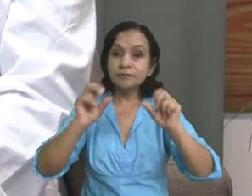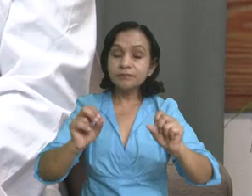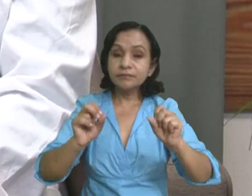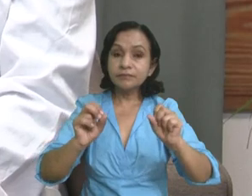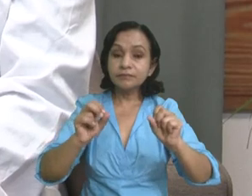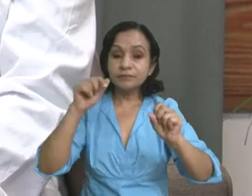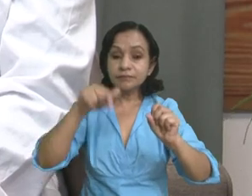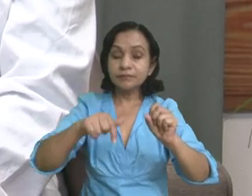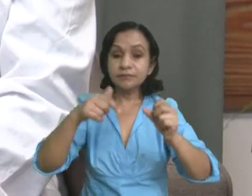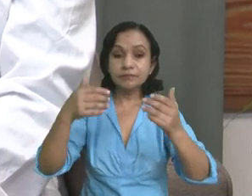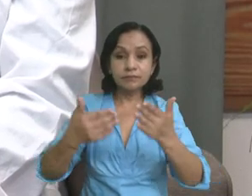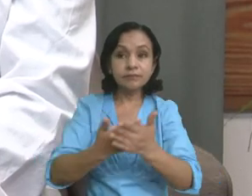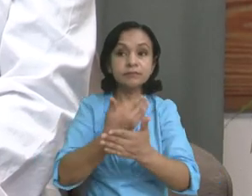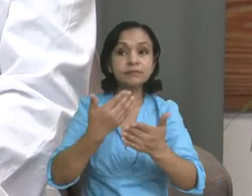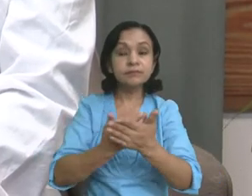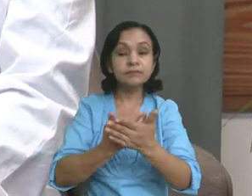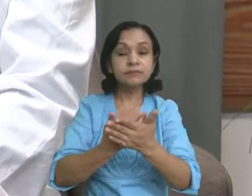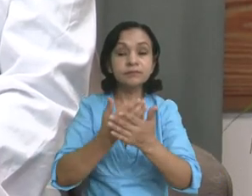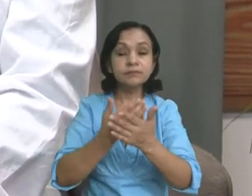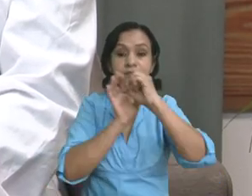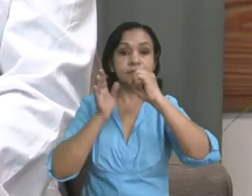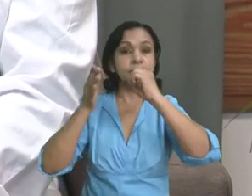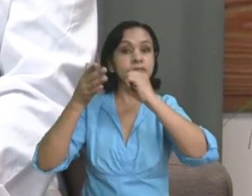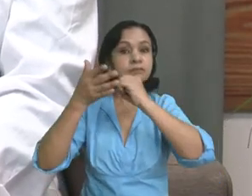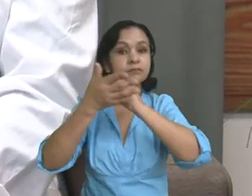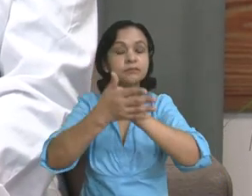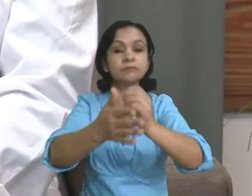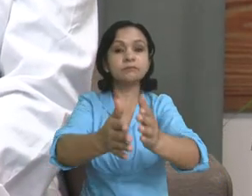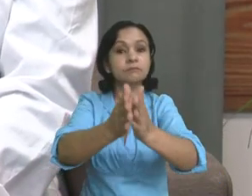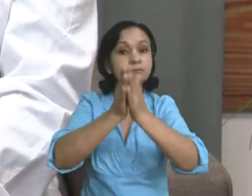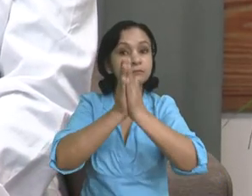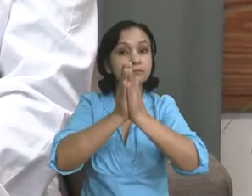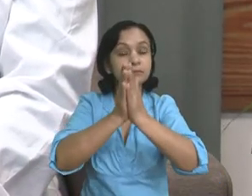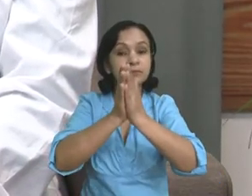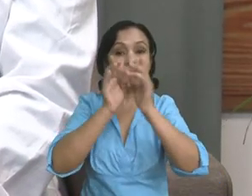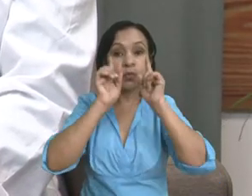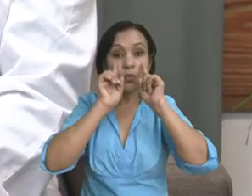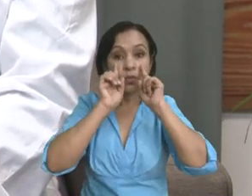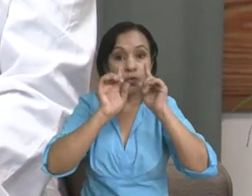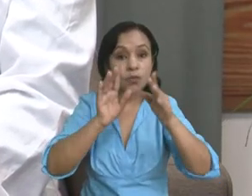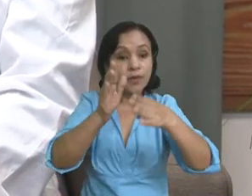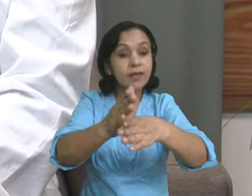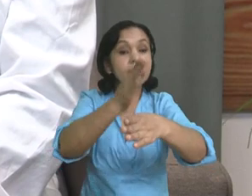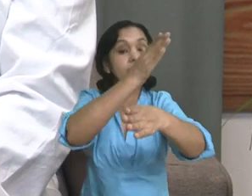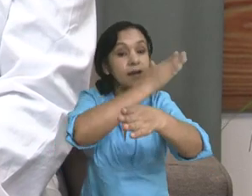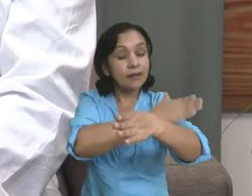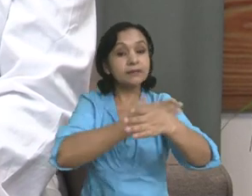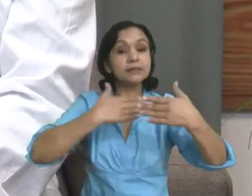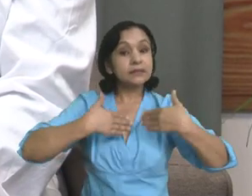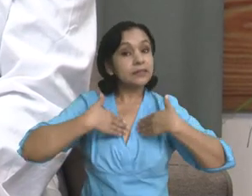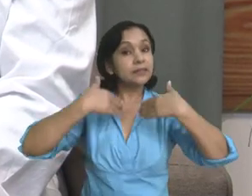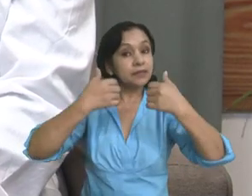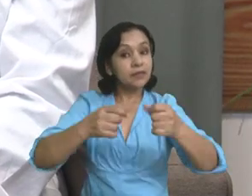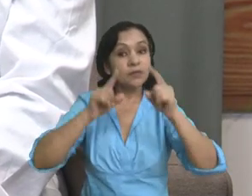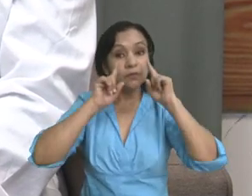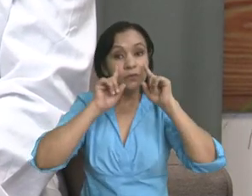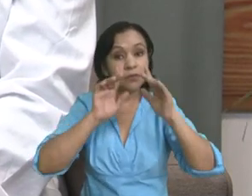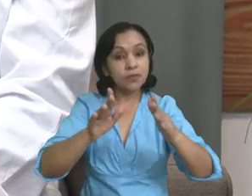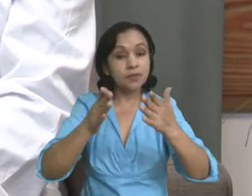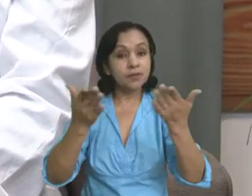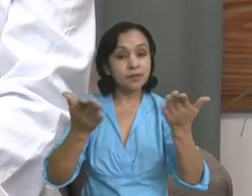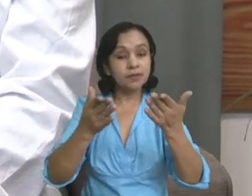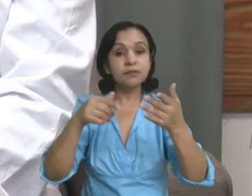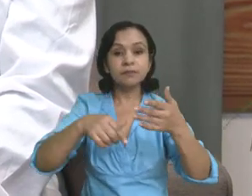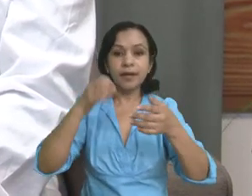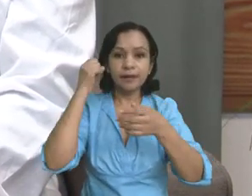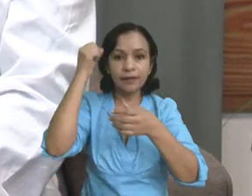en estos momentos de coronavirus tomar todas las medidas de prevención y de contención también forma parte de ganar este